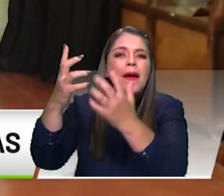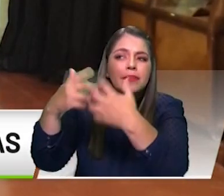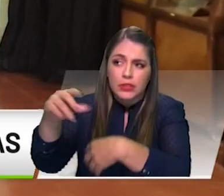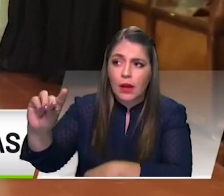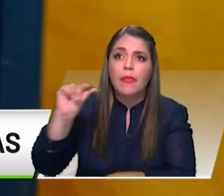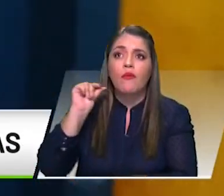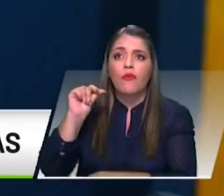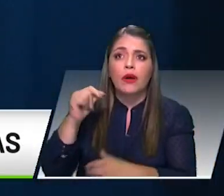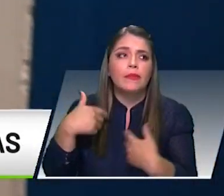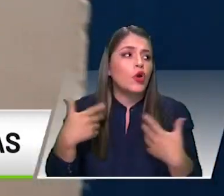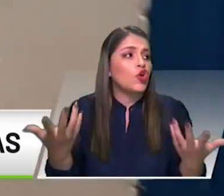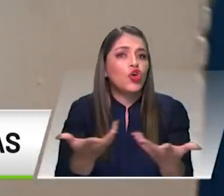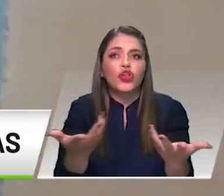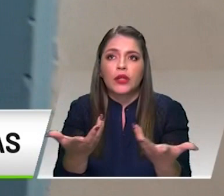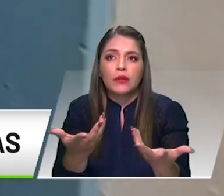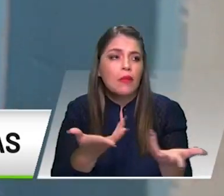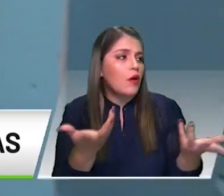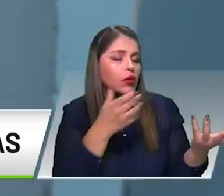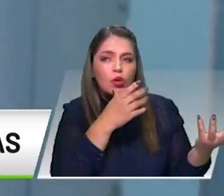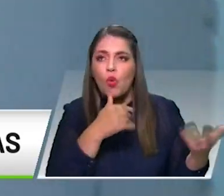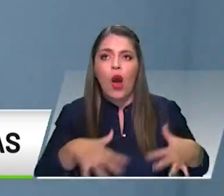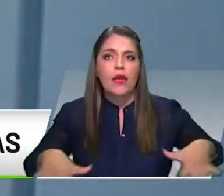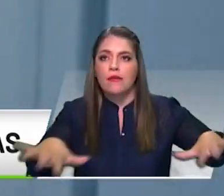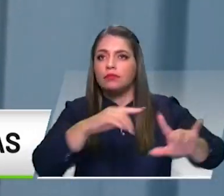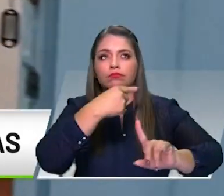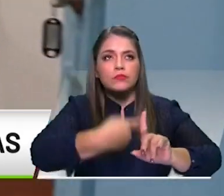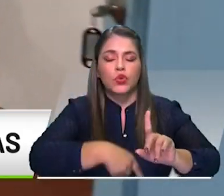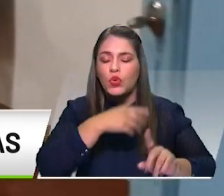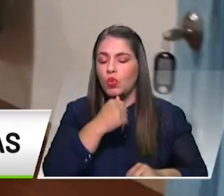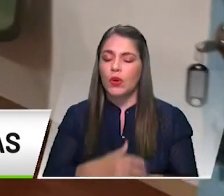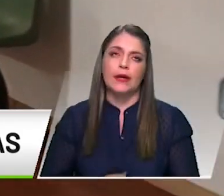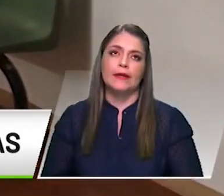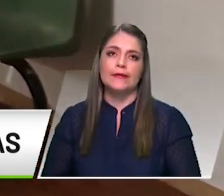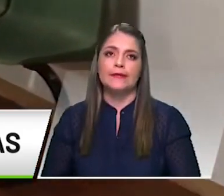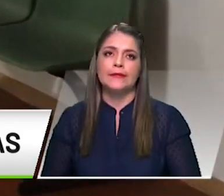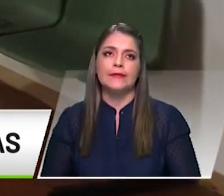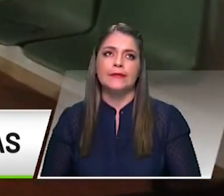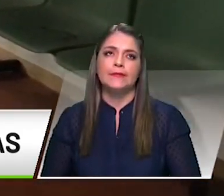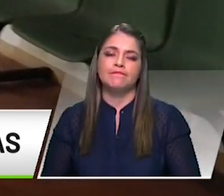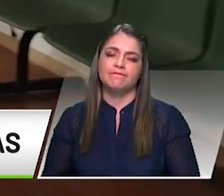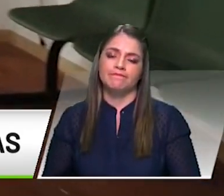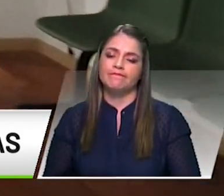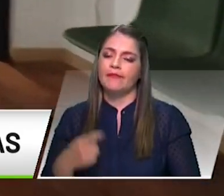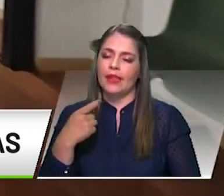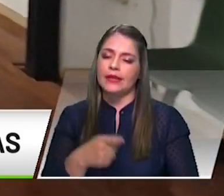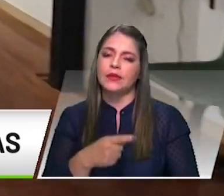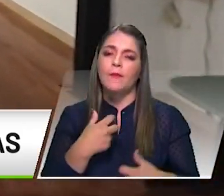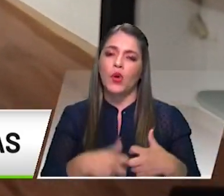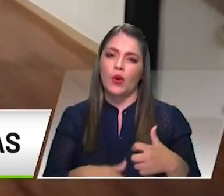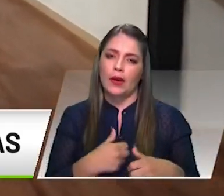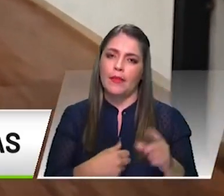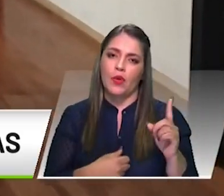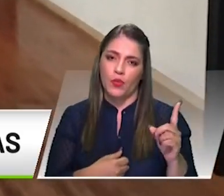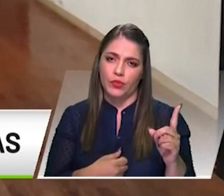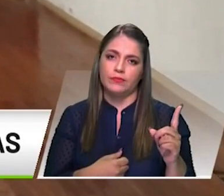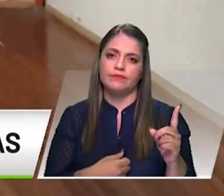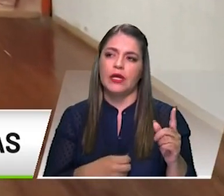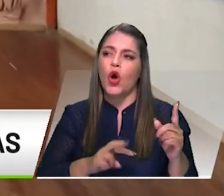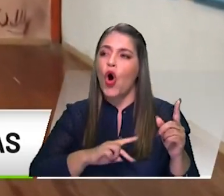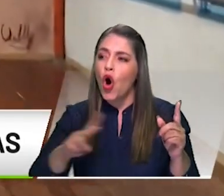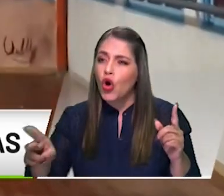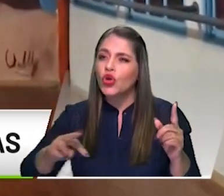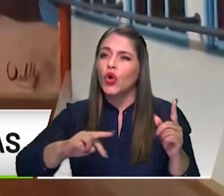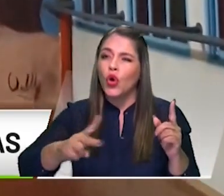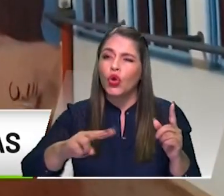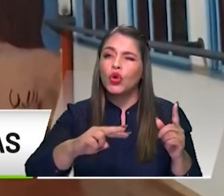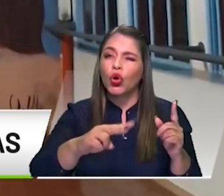albergar nuestros sueños. La problemática que logra evidenciarse con Acordes es apenas una muestra de lo que tienen que vivir distintos